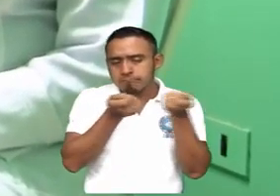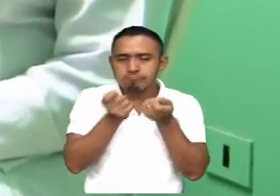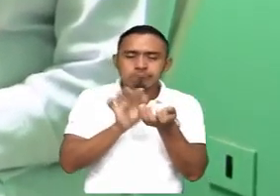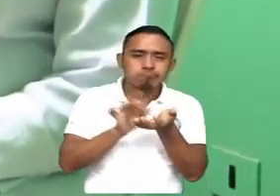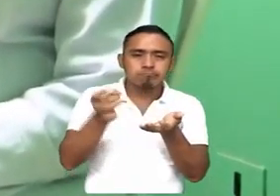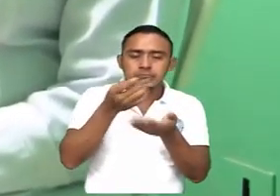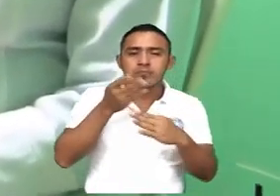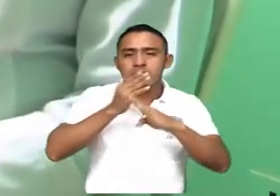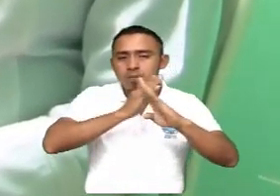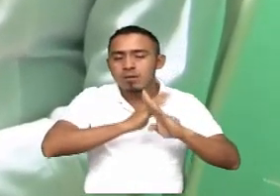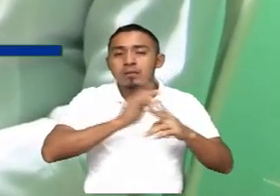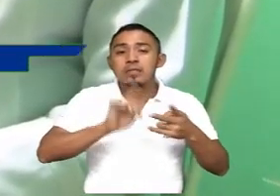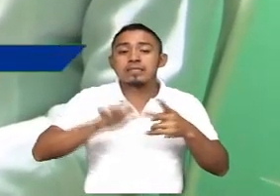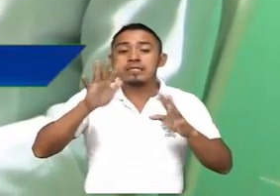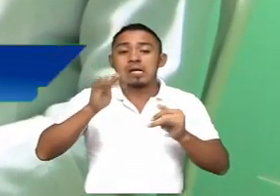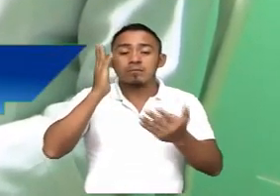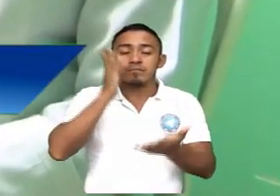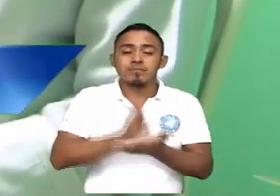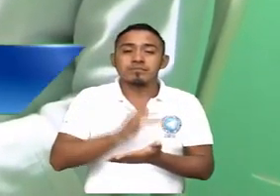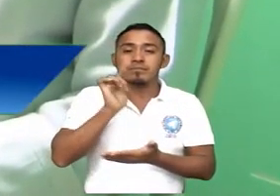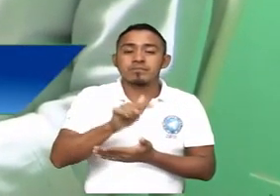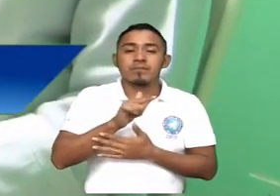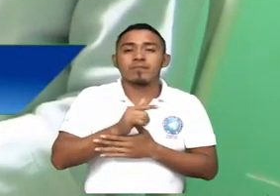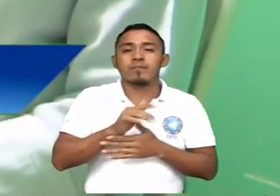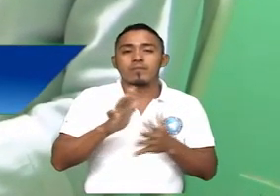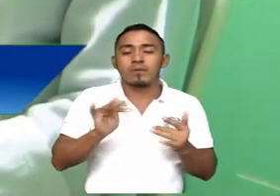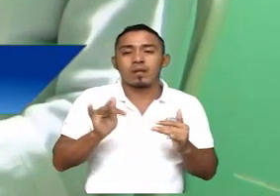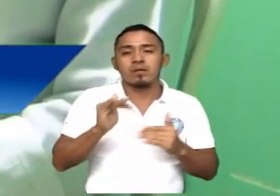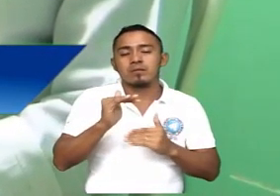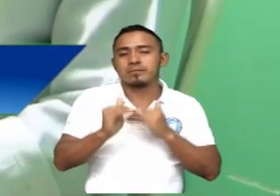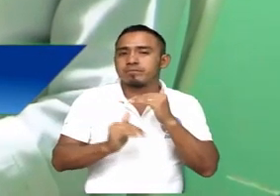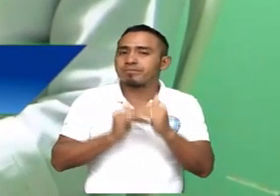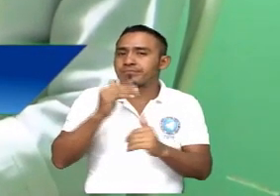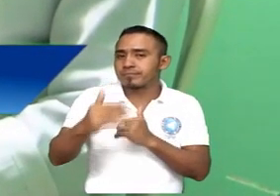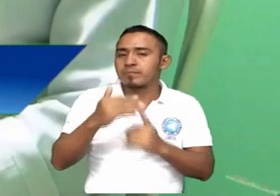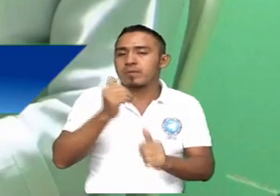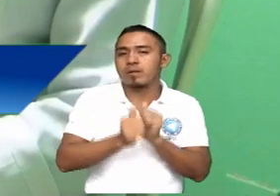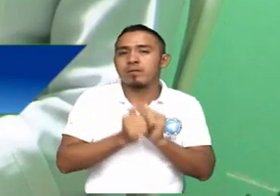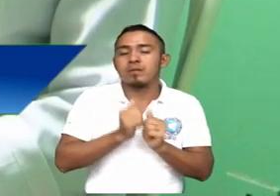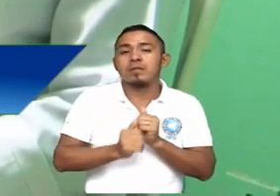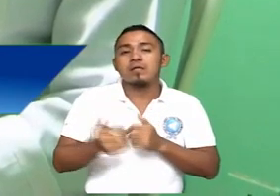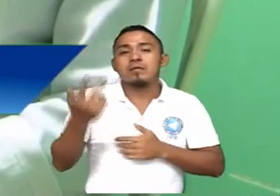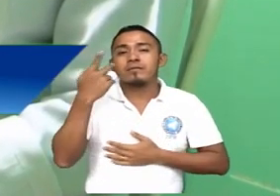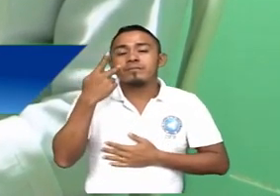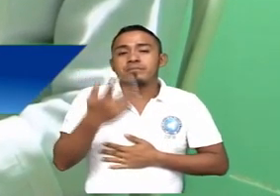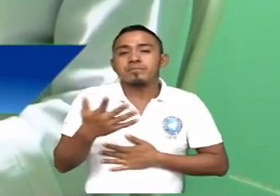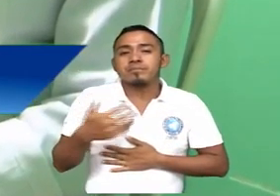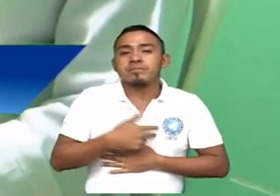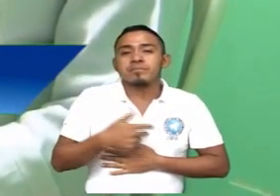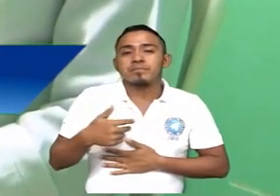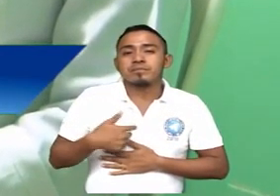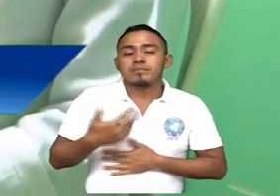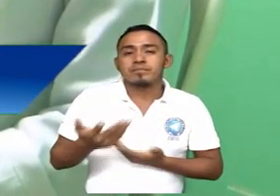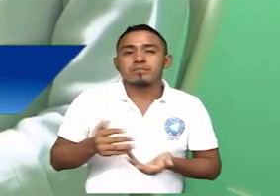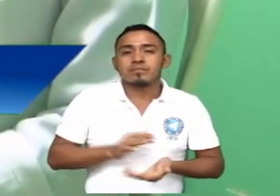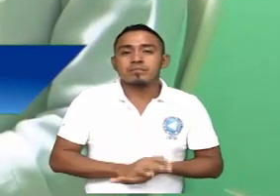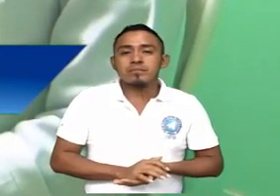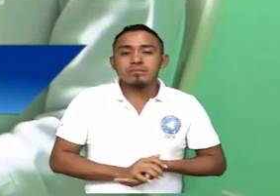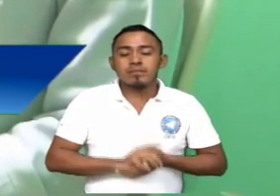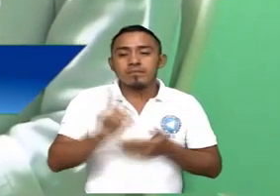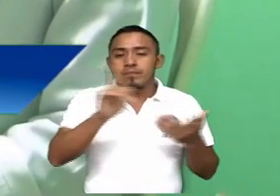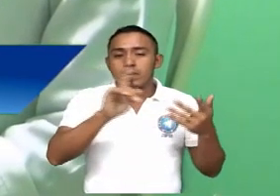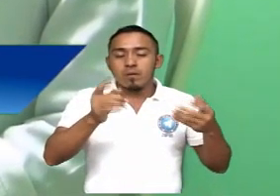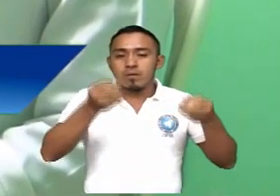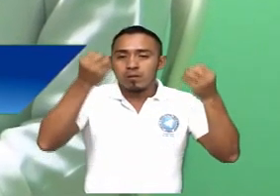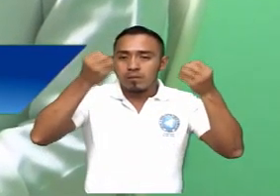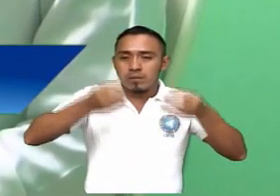cuando a veces se diagnostica ya tiene una secuela. Y lo que hacemos nosotros es tratar de no perder